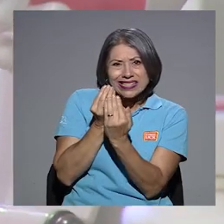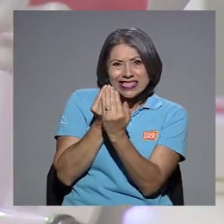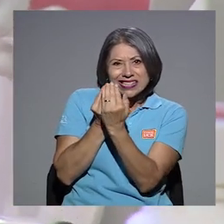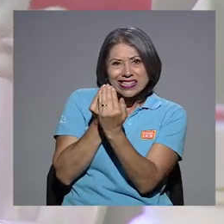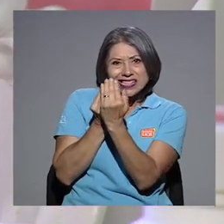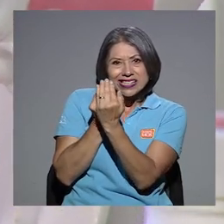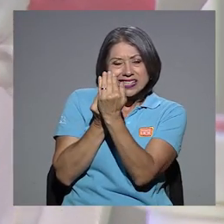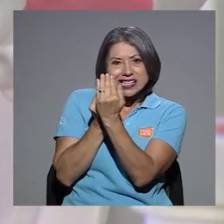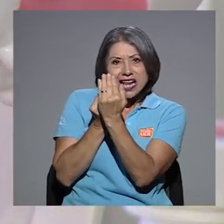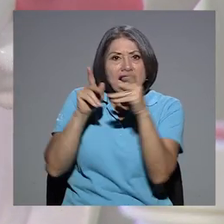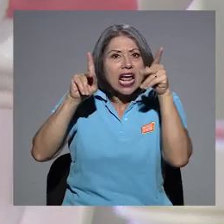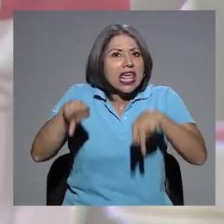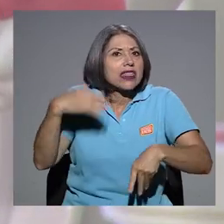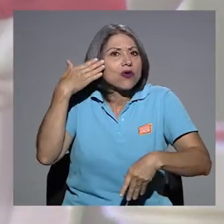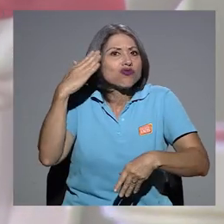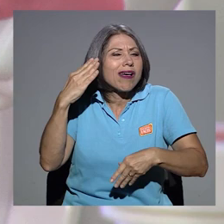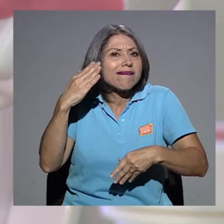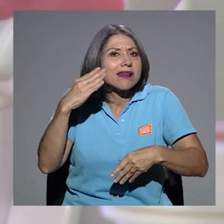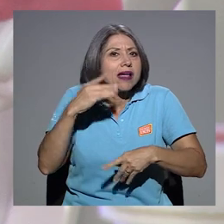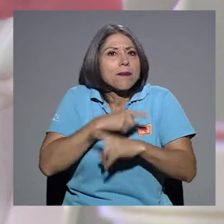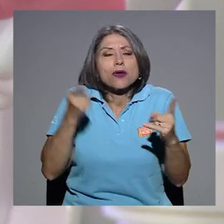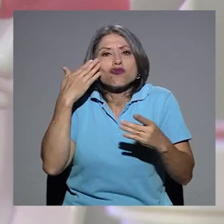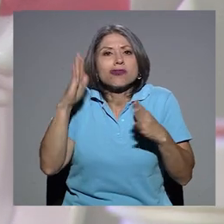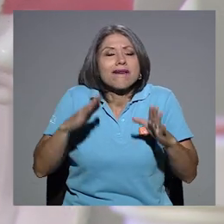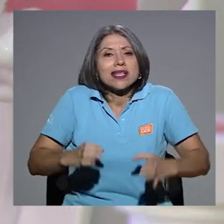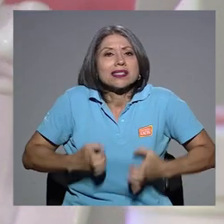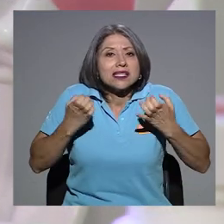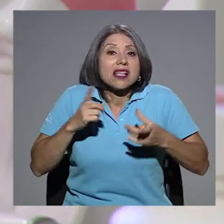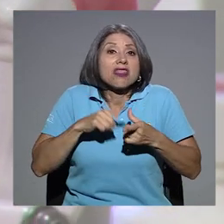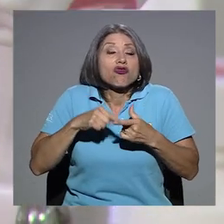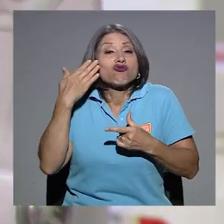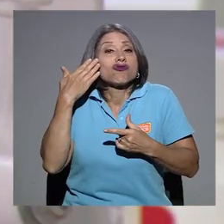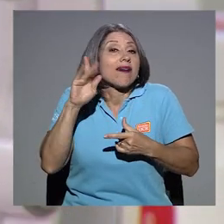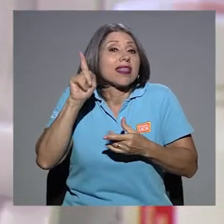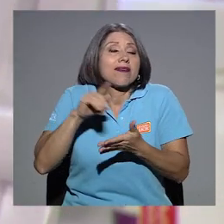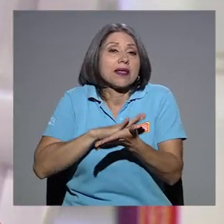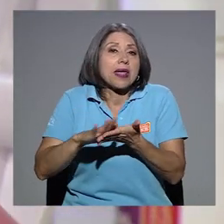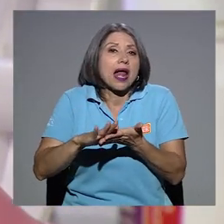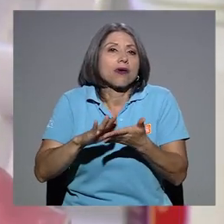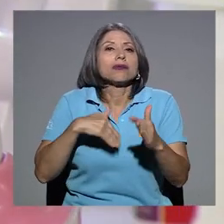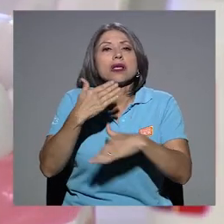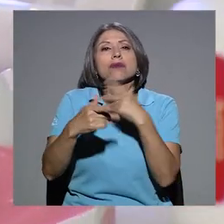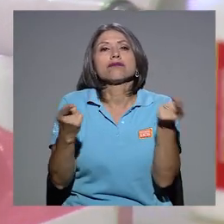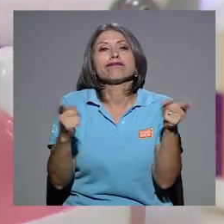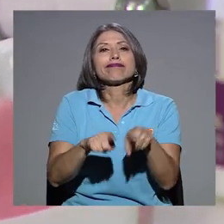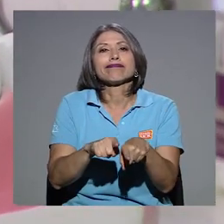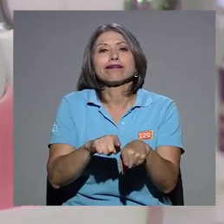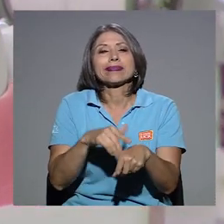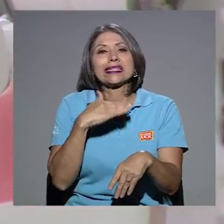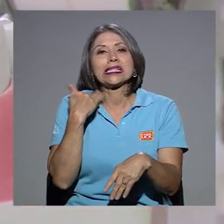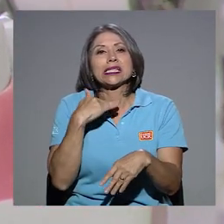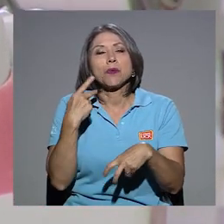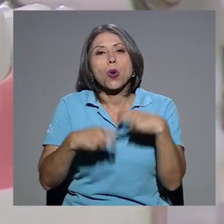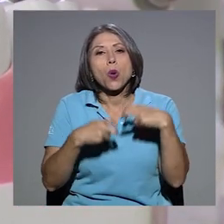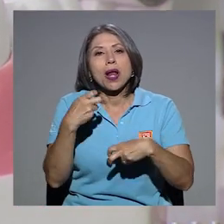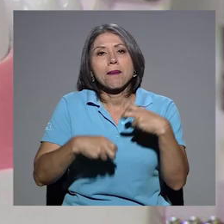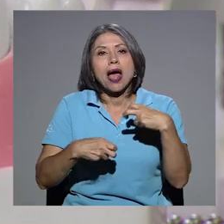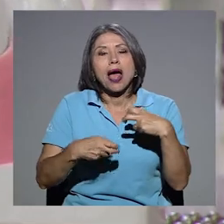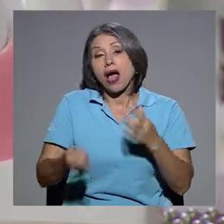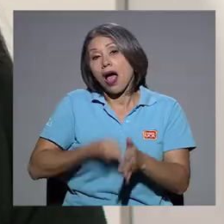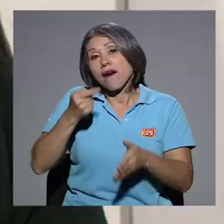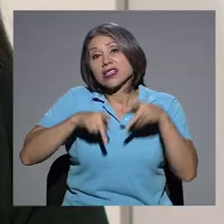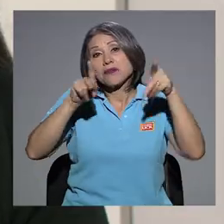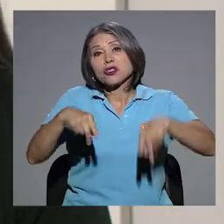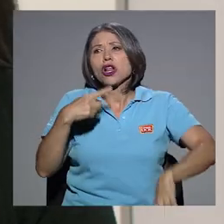existe, no saben que tienen que limpiarlo. Y ahí es a donde viene el problema. Entonces pasa mucho que a uno, el paciente le dice, yo me lavo